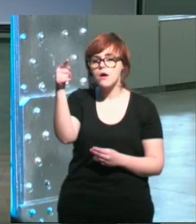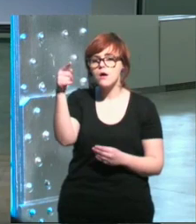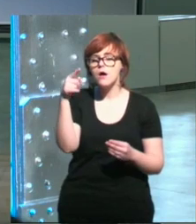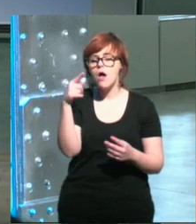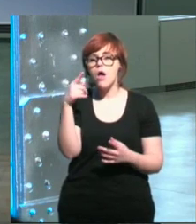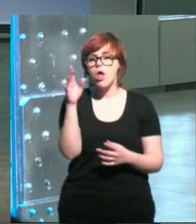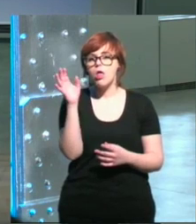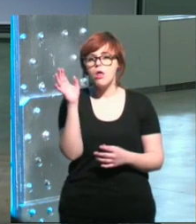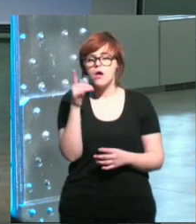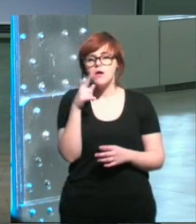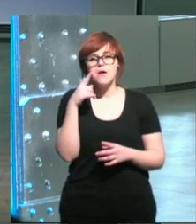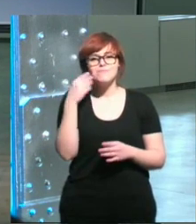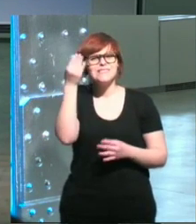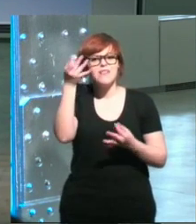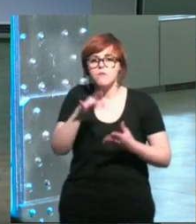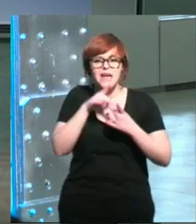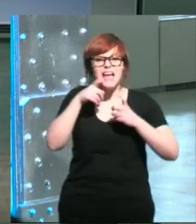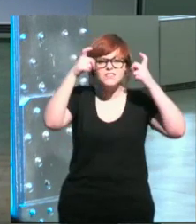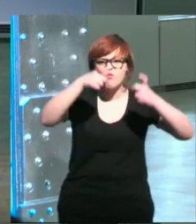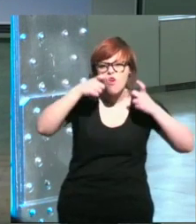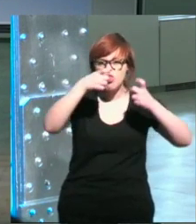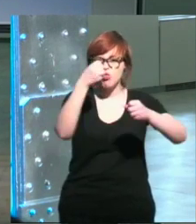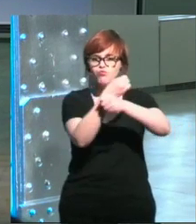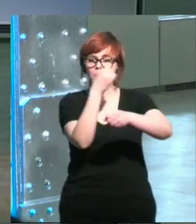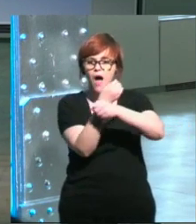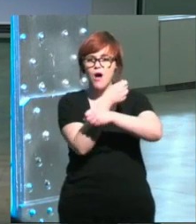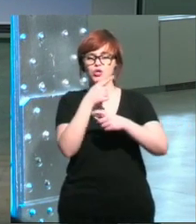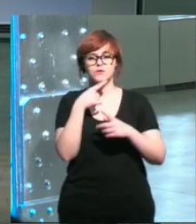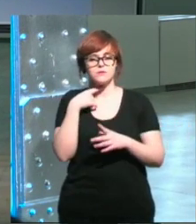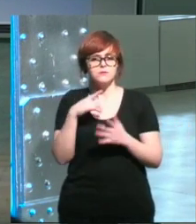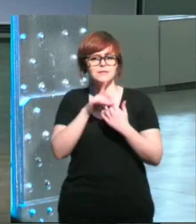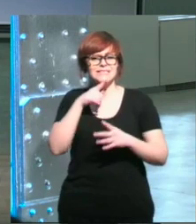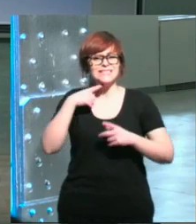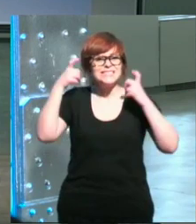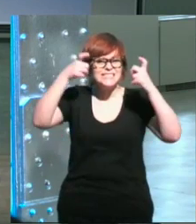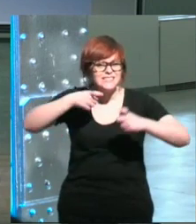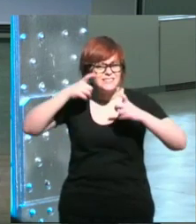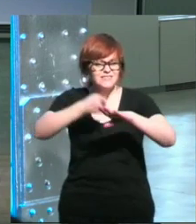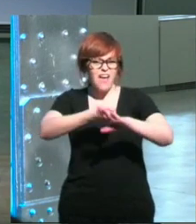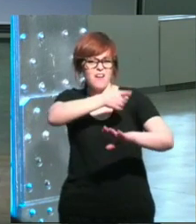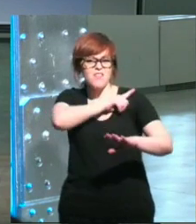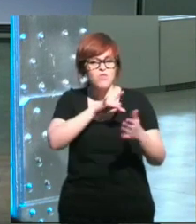el esfuerzo, en el trabajo, en el sacrificio, en la competitividad.